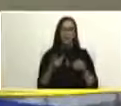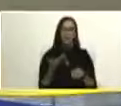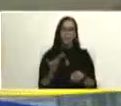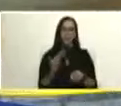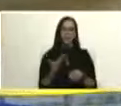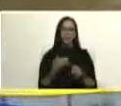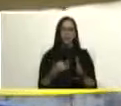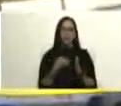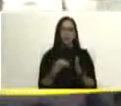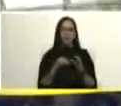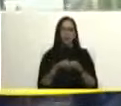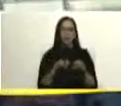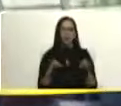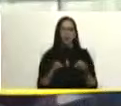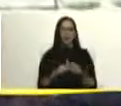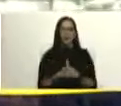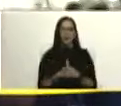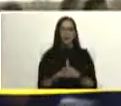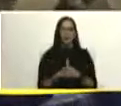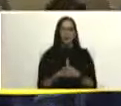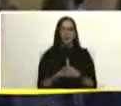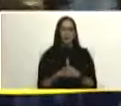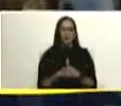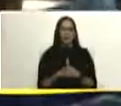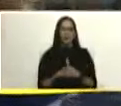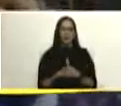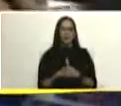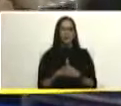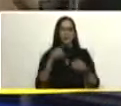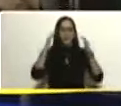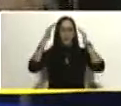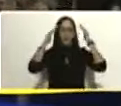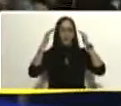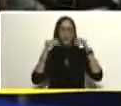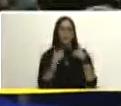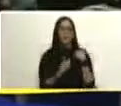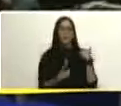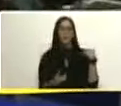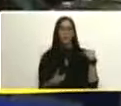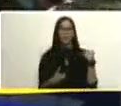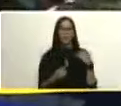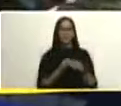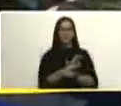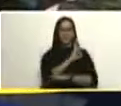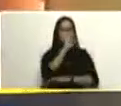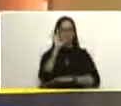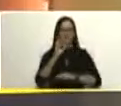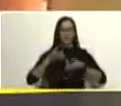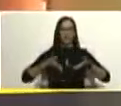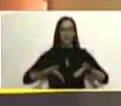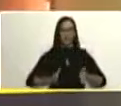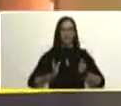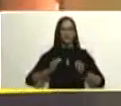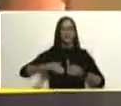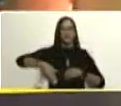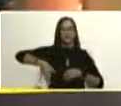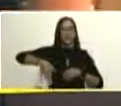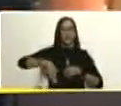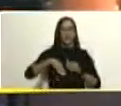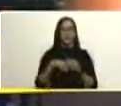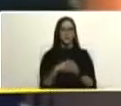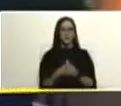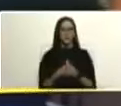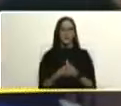importante institución educativa de aquí de Ejido. Adelante. Saludos, presidente. El sol de Venezuela nace en el